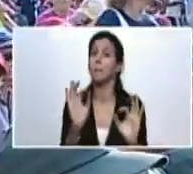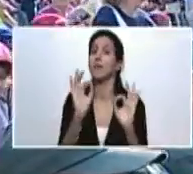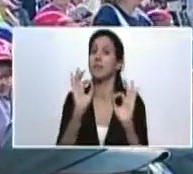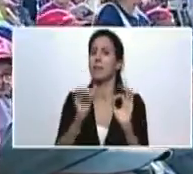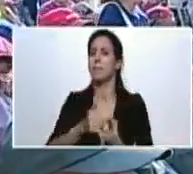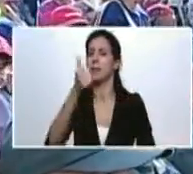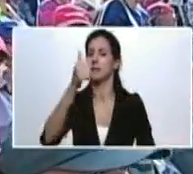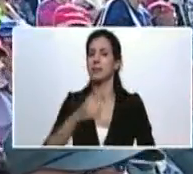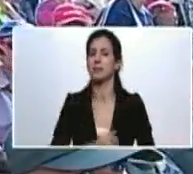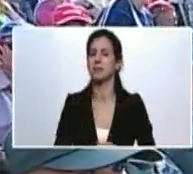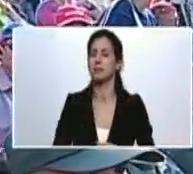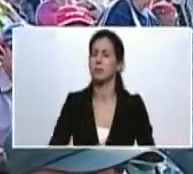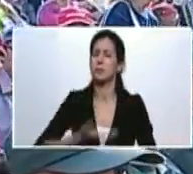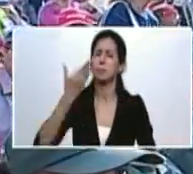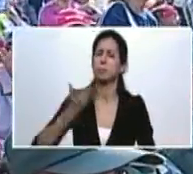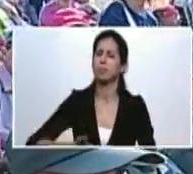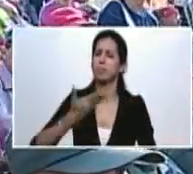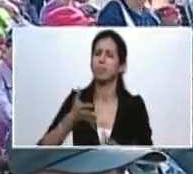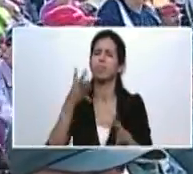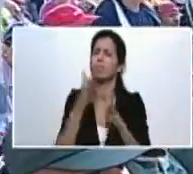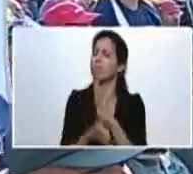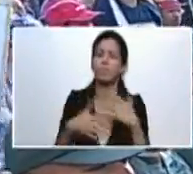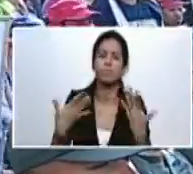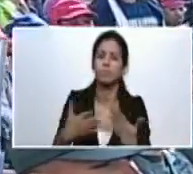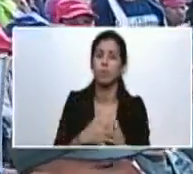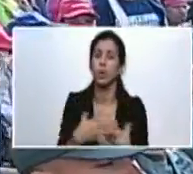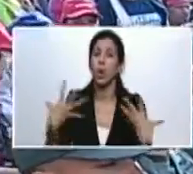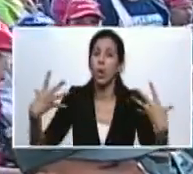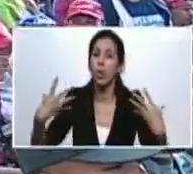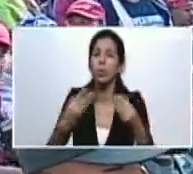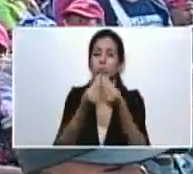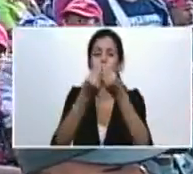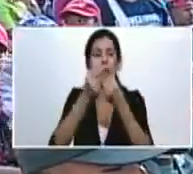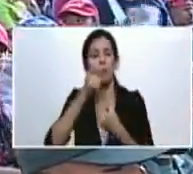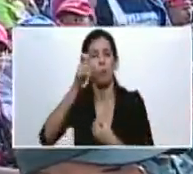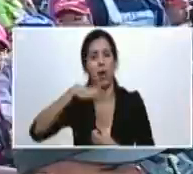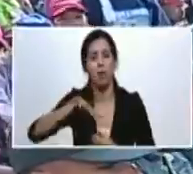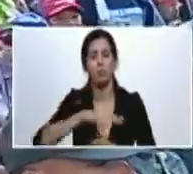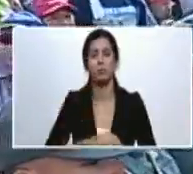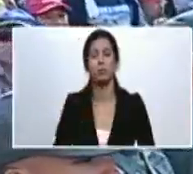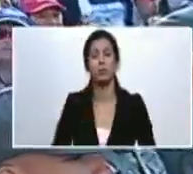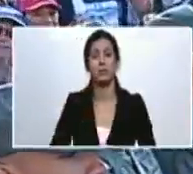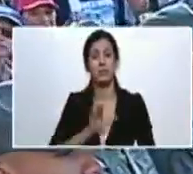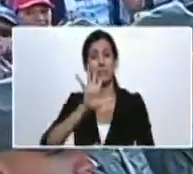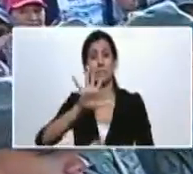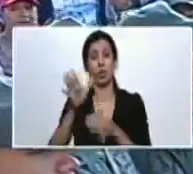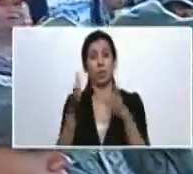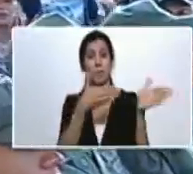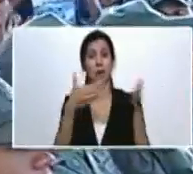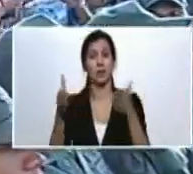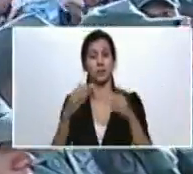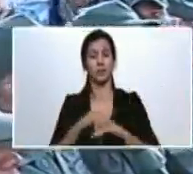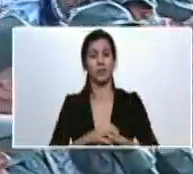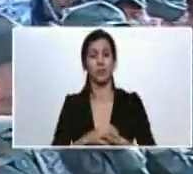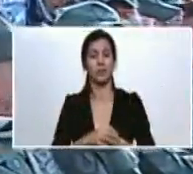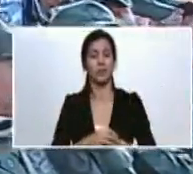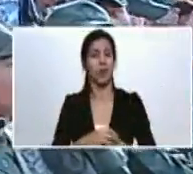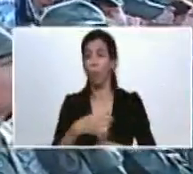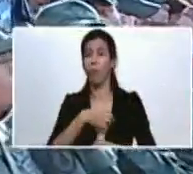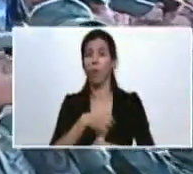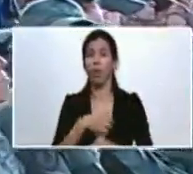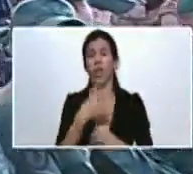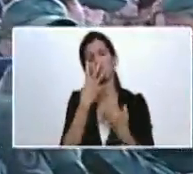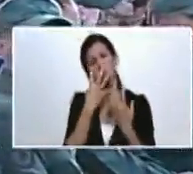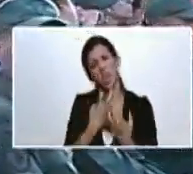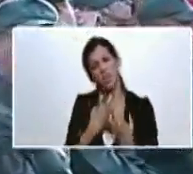quizás la parte más fundamental de esta lucha junto al pueblo. Este 5 de marzo no puede ser un momento para la melancolía